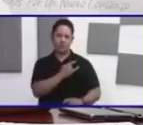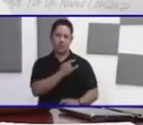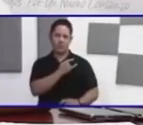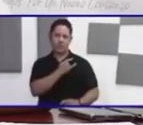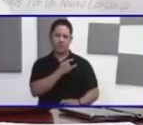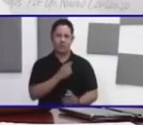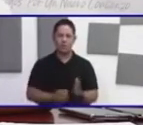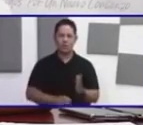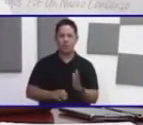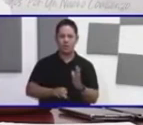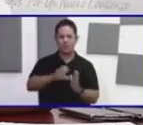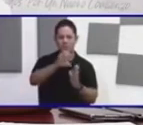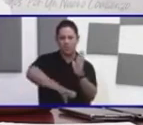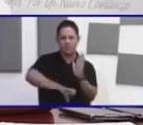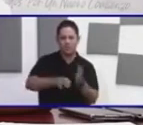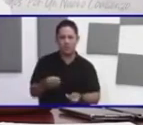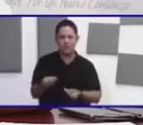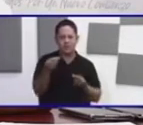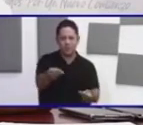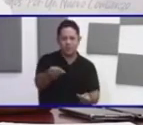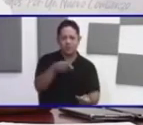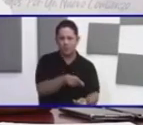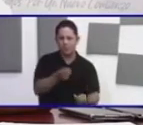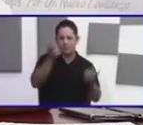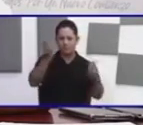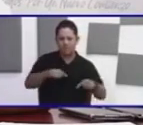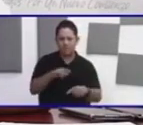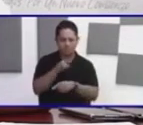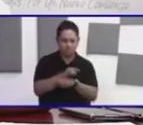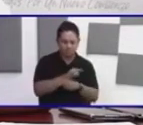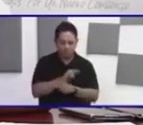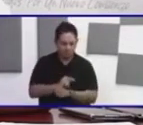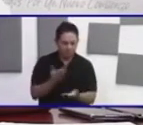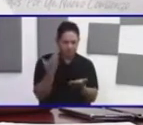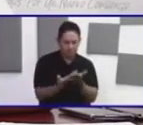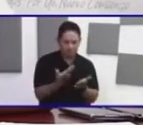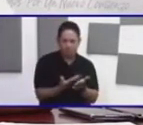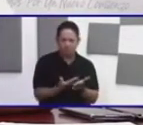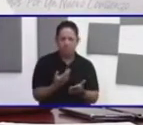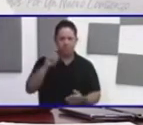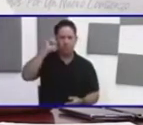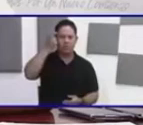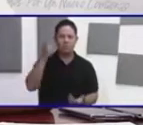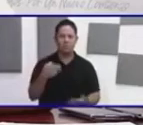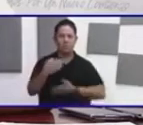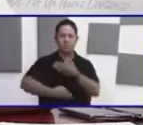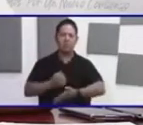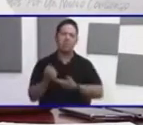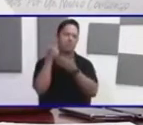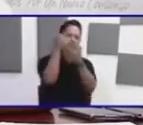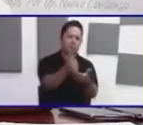certificación universitaria que va a poder ser verificada también por la misma gobernación, y esto va a ayudar a